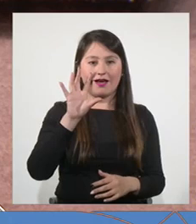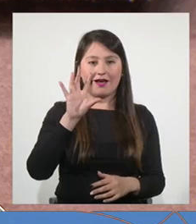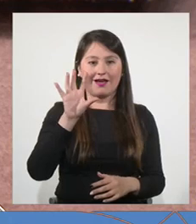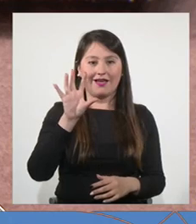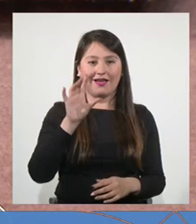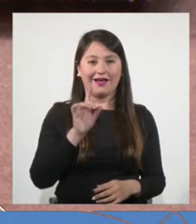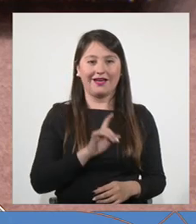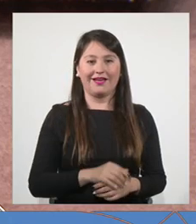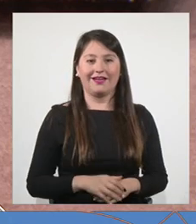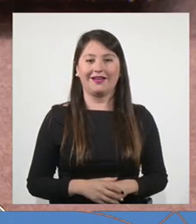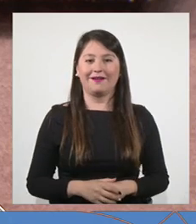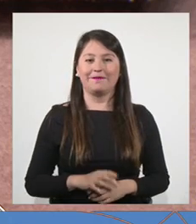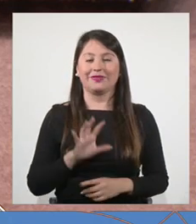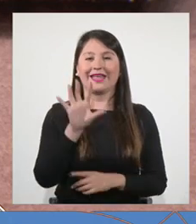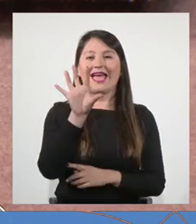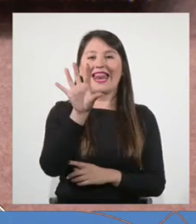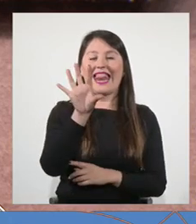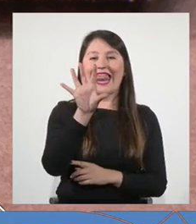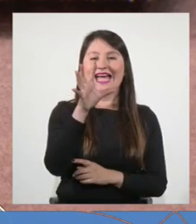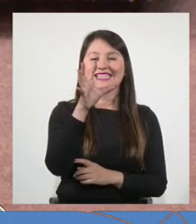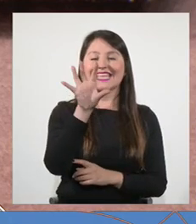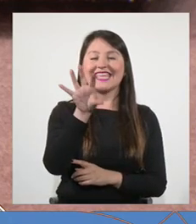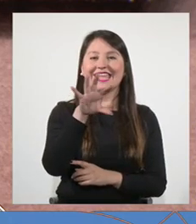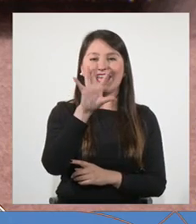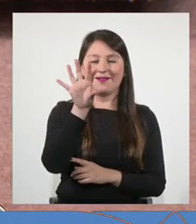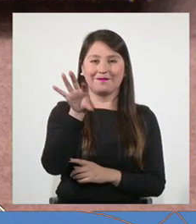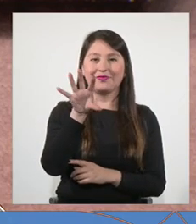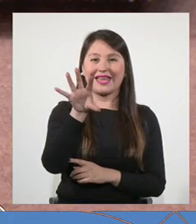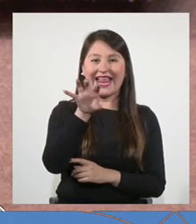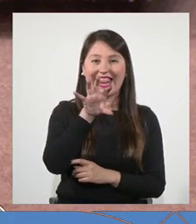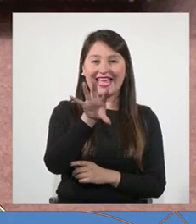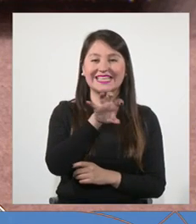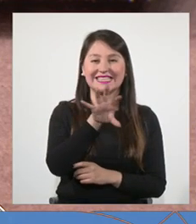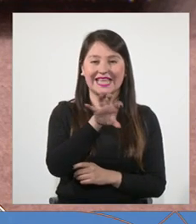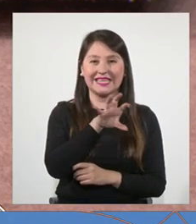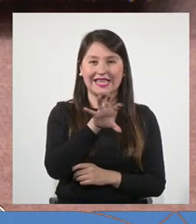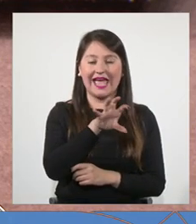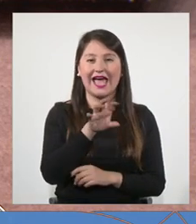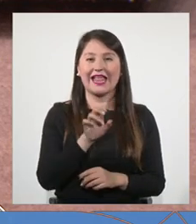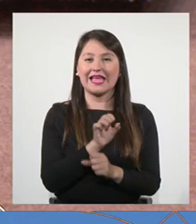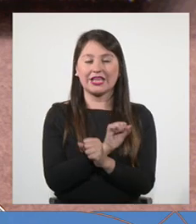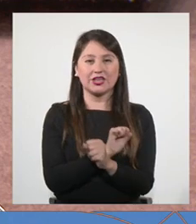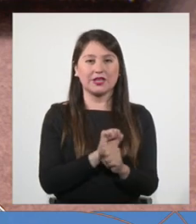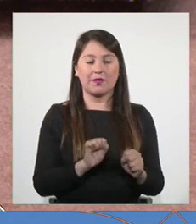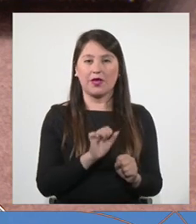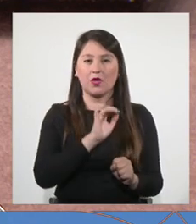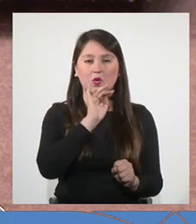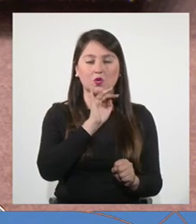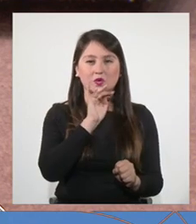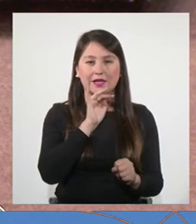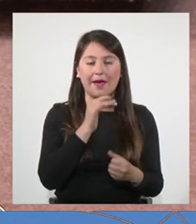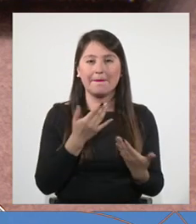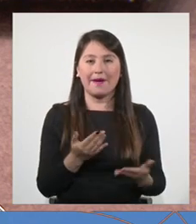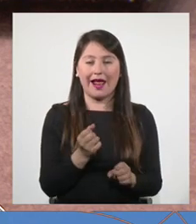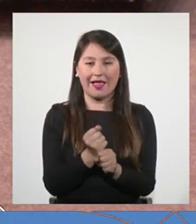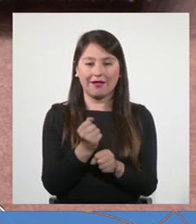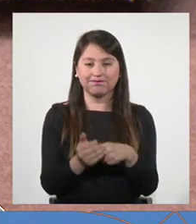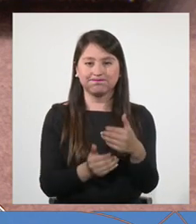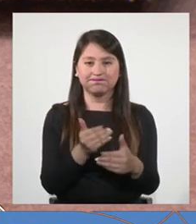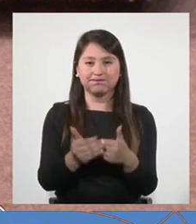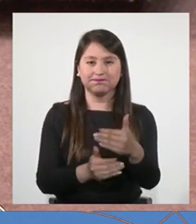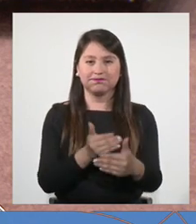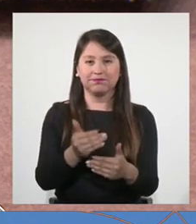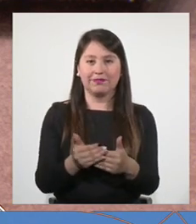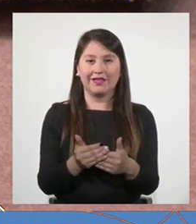Estado para el desarrollo de redes de comunicación integradas e inoperables que son imprescindibles para la eficiencia y eficacia de los organismos de